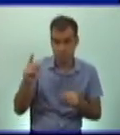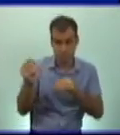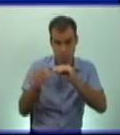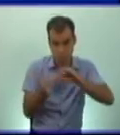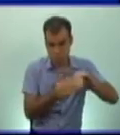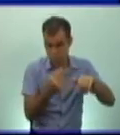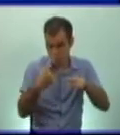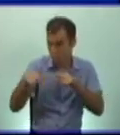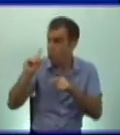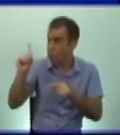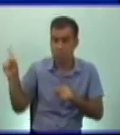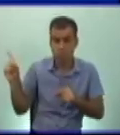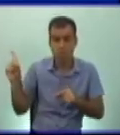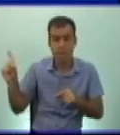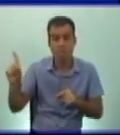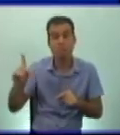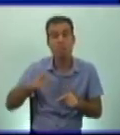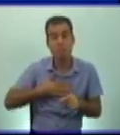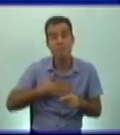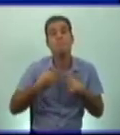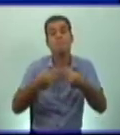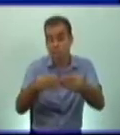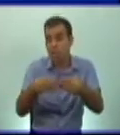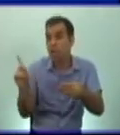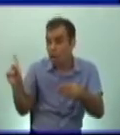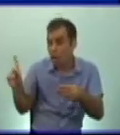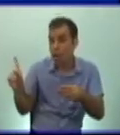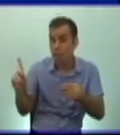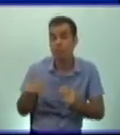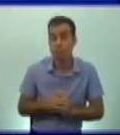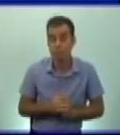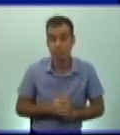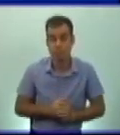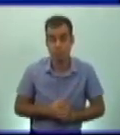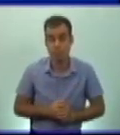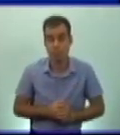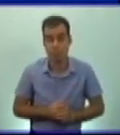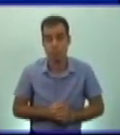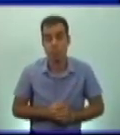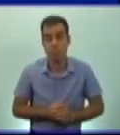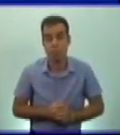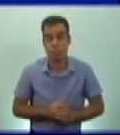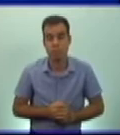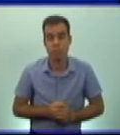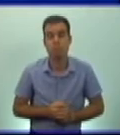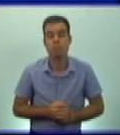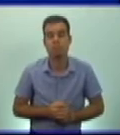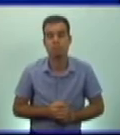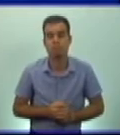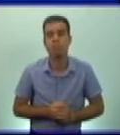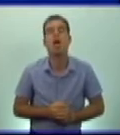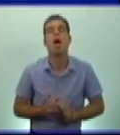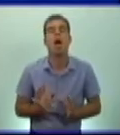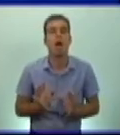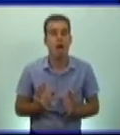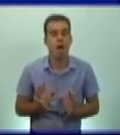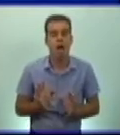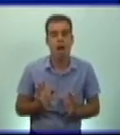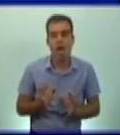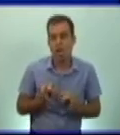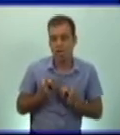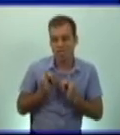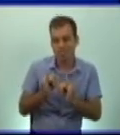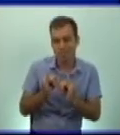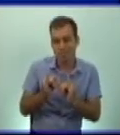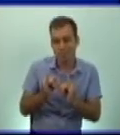un óxido metálico, óxido de magnesio, bien, si fuéramos a decir la información desde el